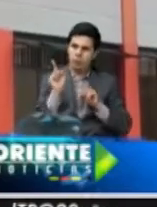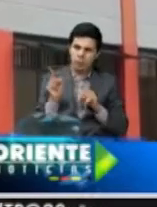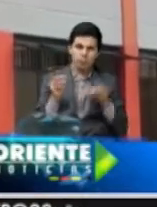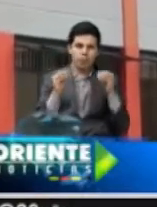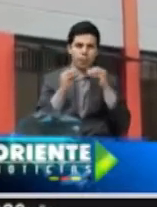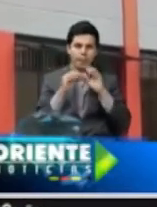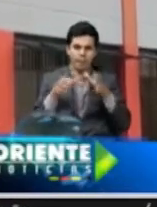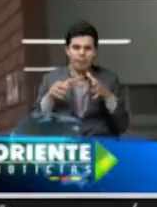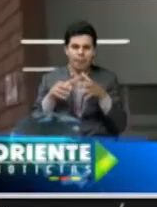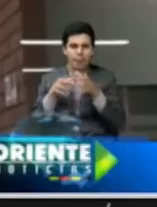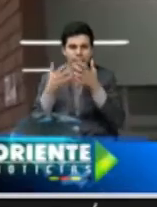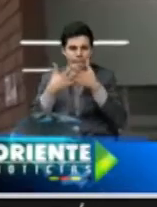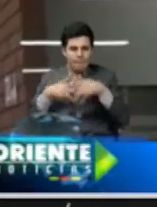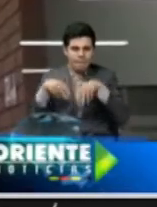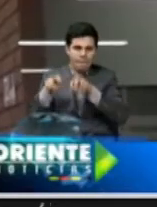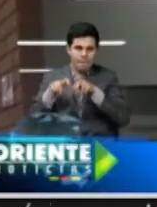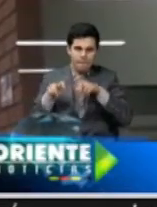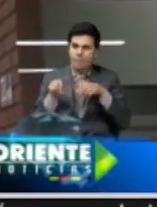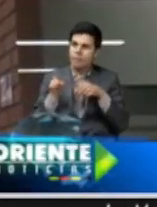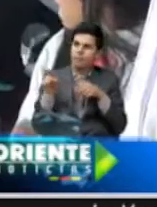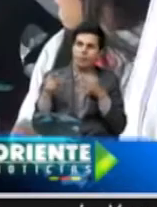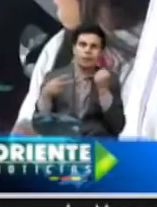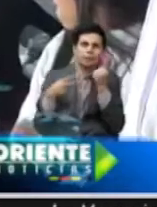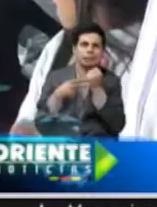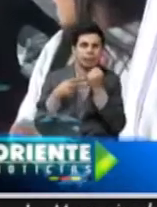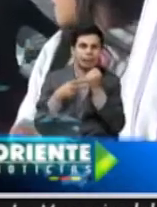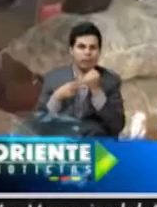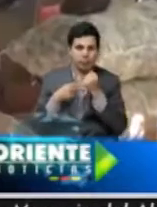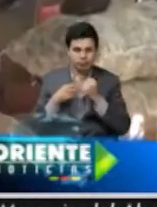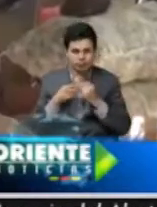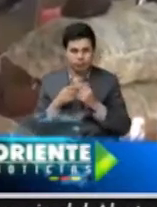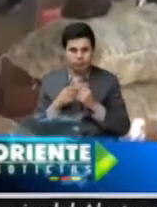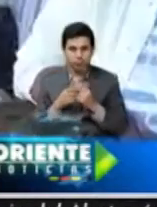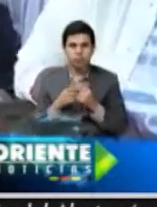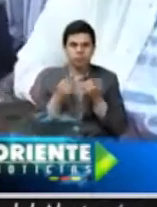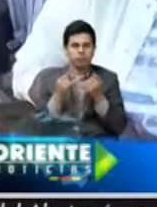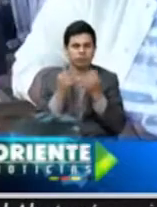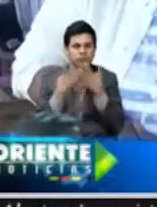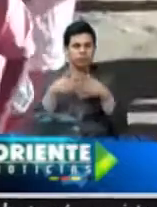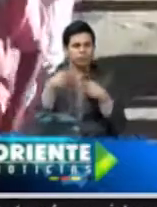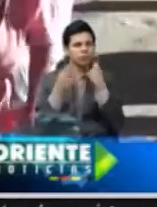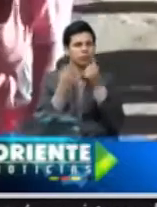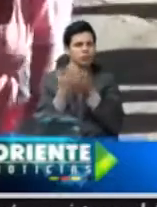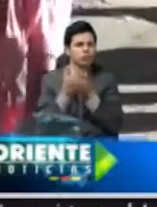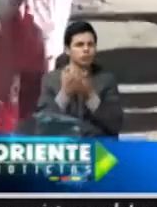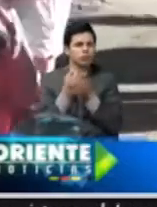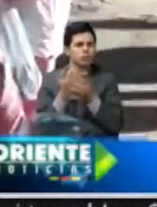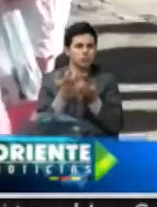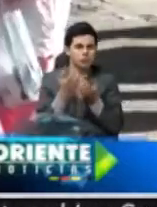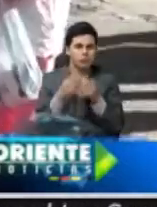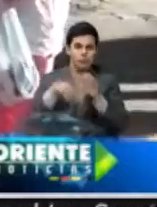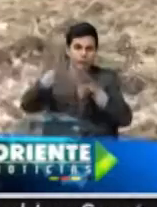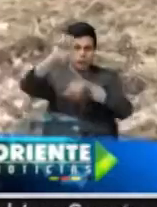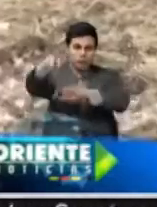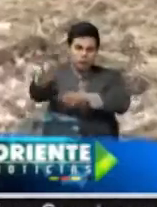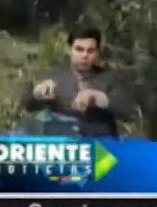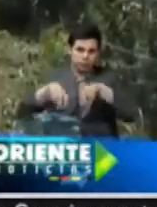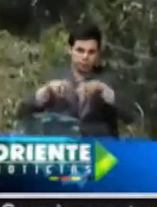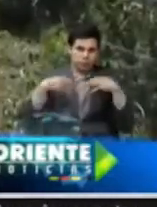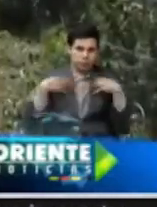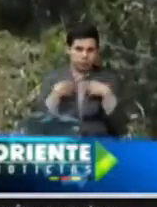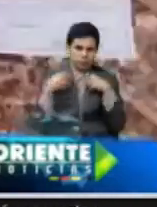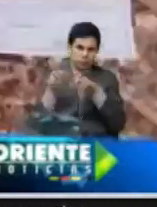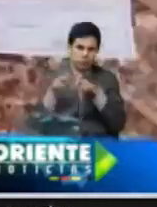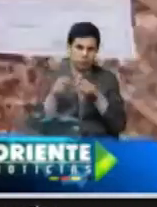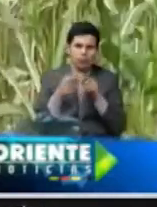Centro Agroempresarial y Turístico de los Andes, SENA. La base de su economía está representada en sector agropecuario, en cultivos como